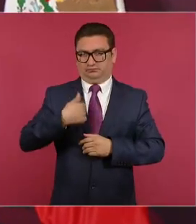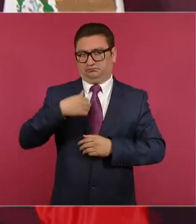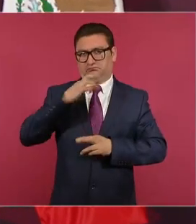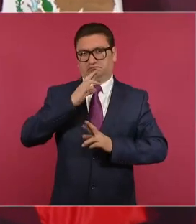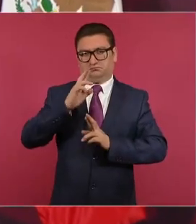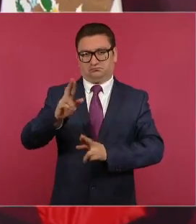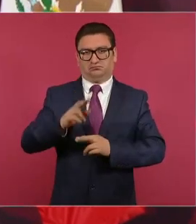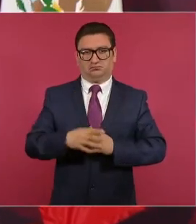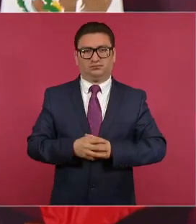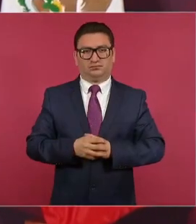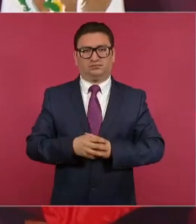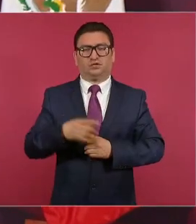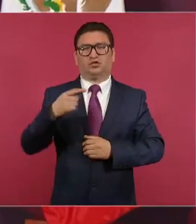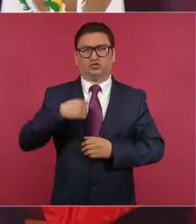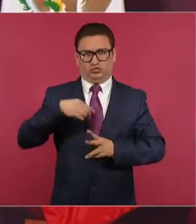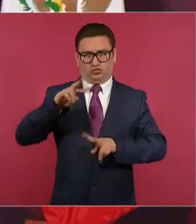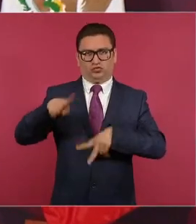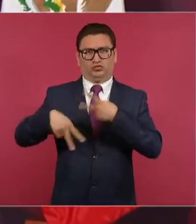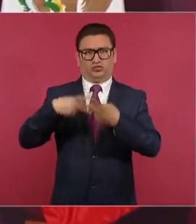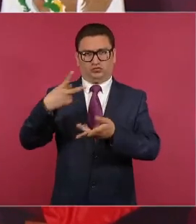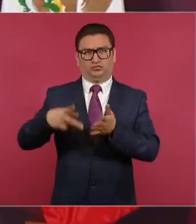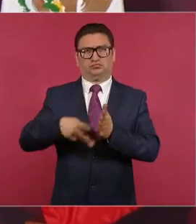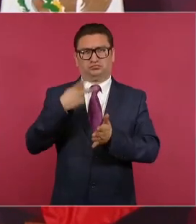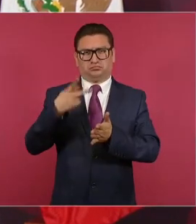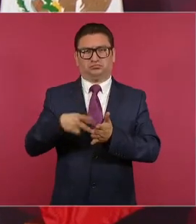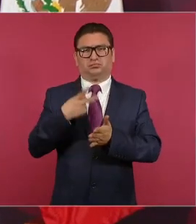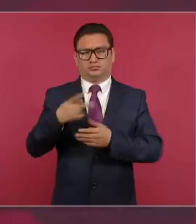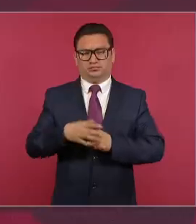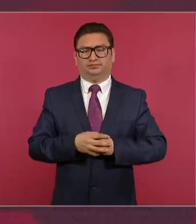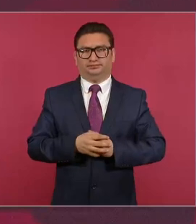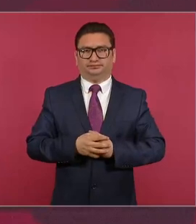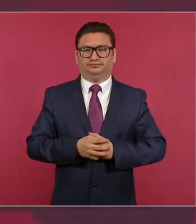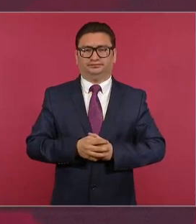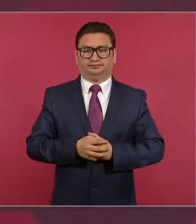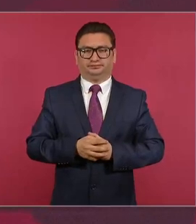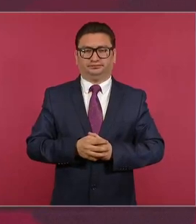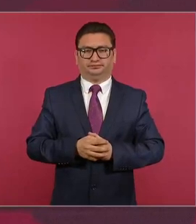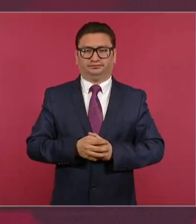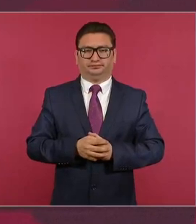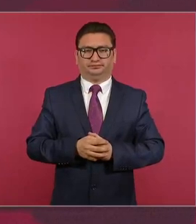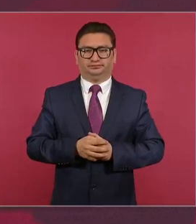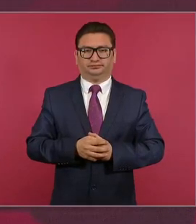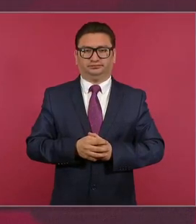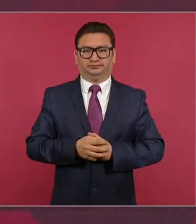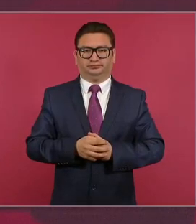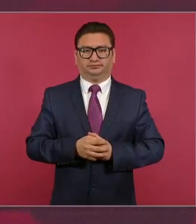contestarles. He estado con ellos ya en otras ocasiones,